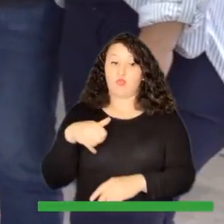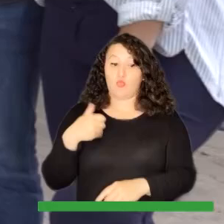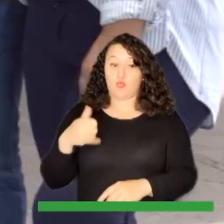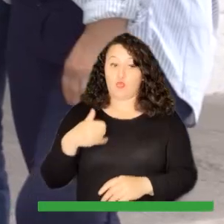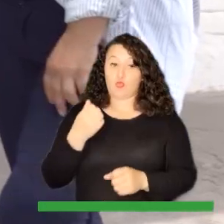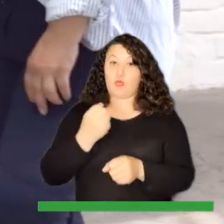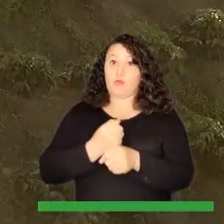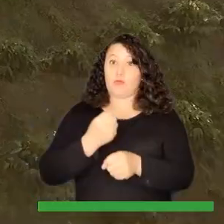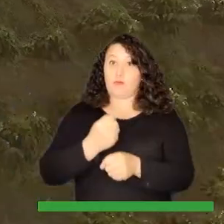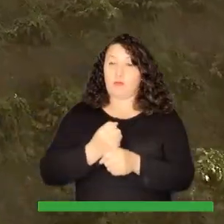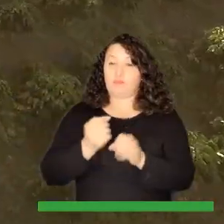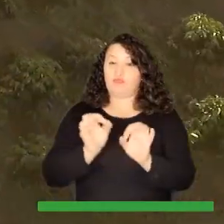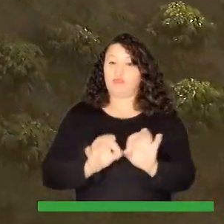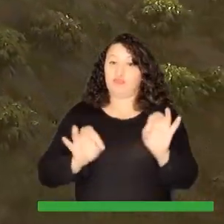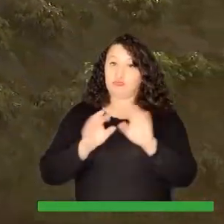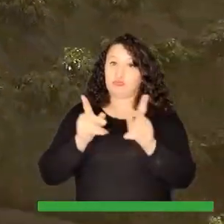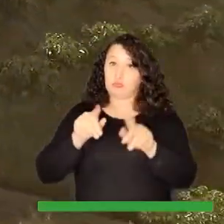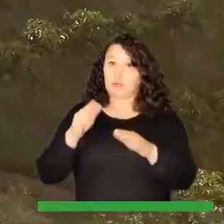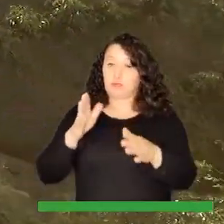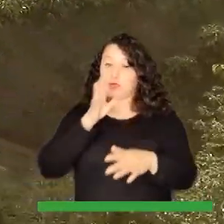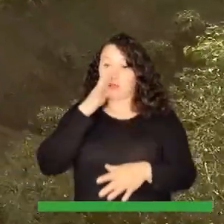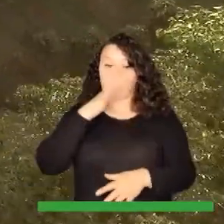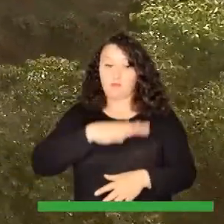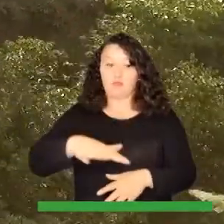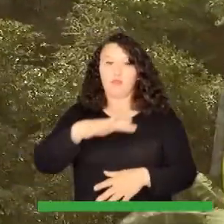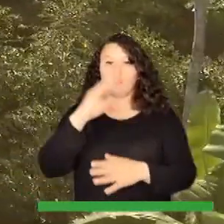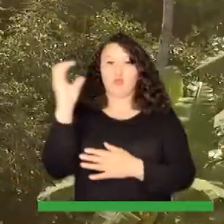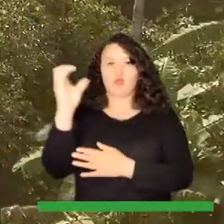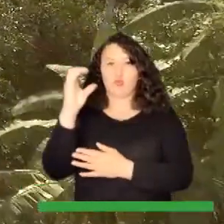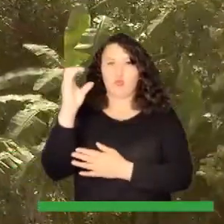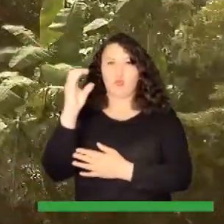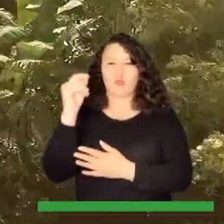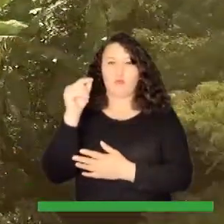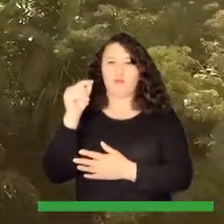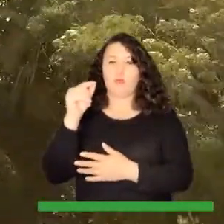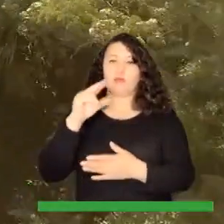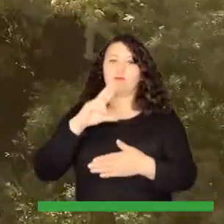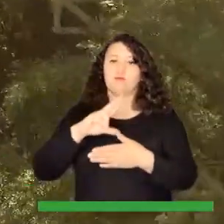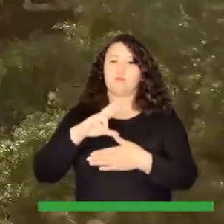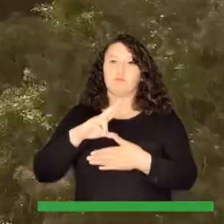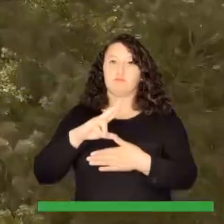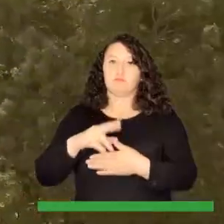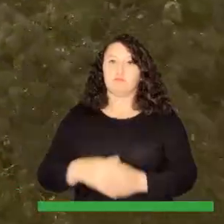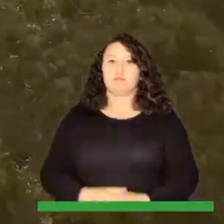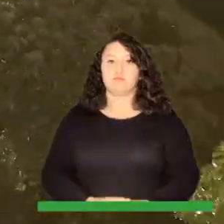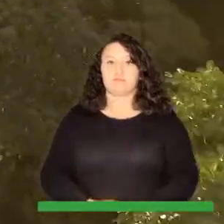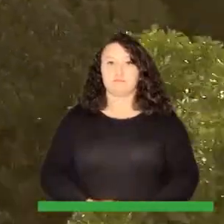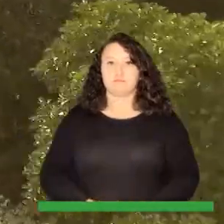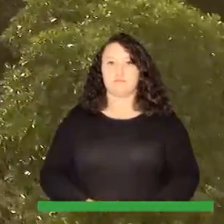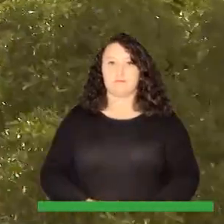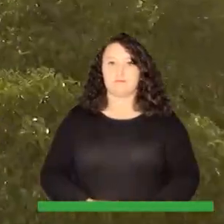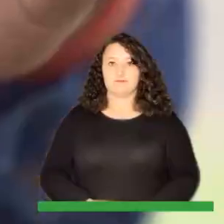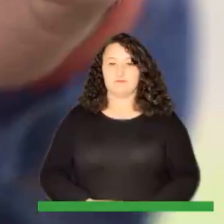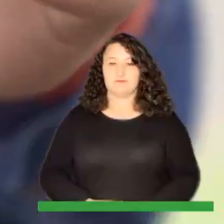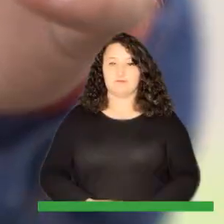de los jóvenes y la importancia que tiene el campo también para Colombia y para toda Latinoamérica.